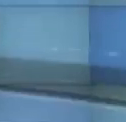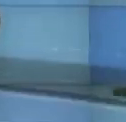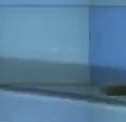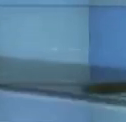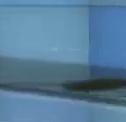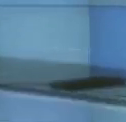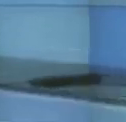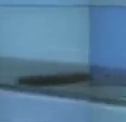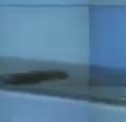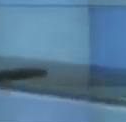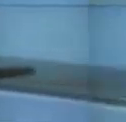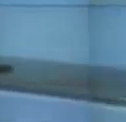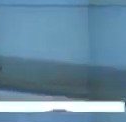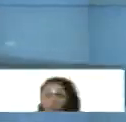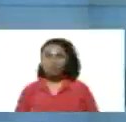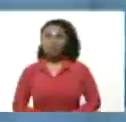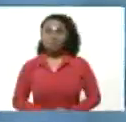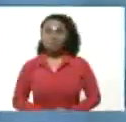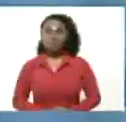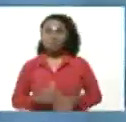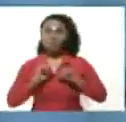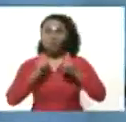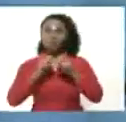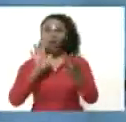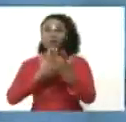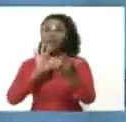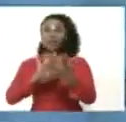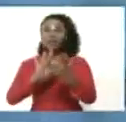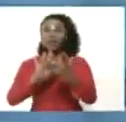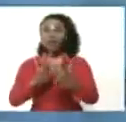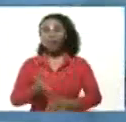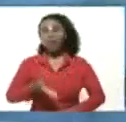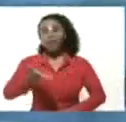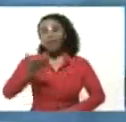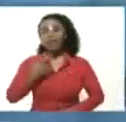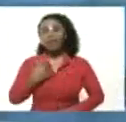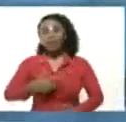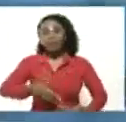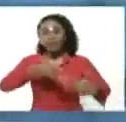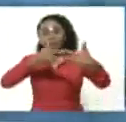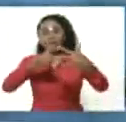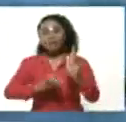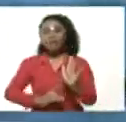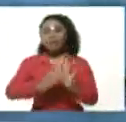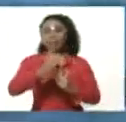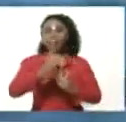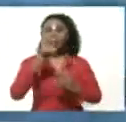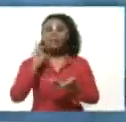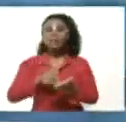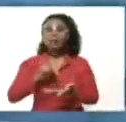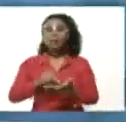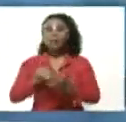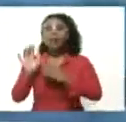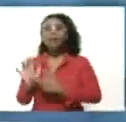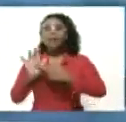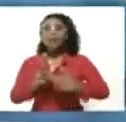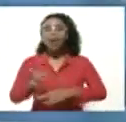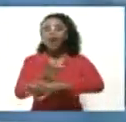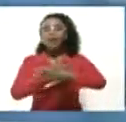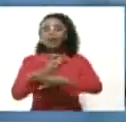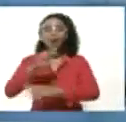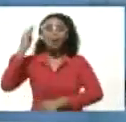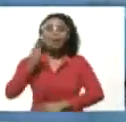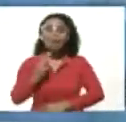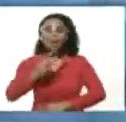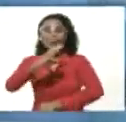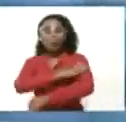Comenzamos esta emisión estelar de la noticia conectándonos con la señal del foro que se desarrolla con participación de representantes del gobierno bolivariano